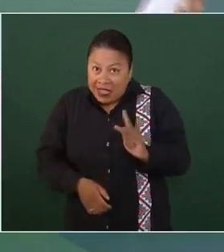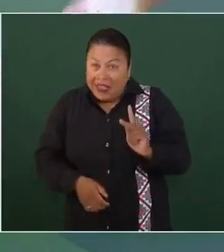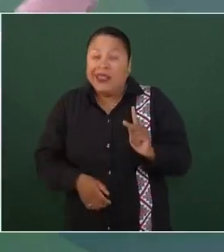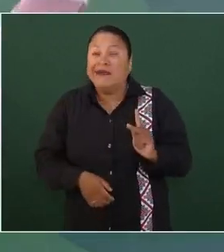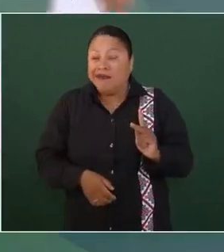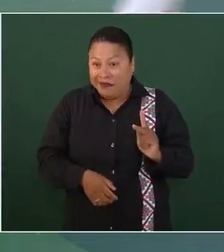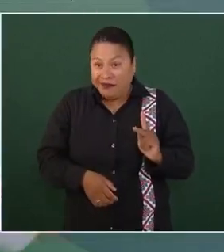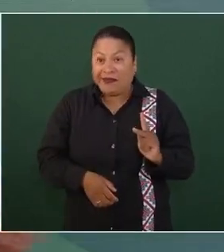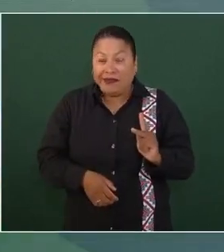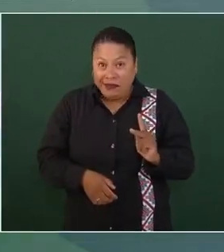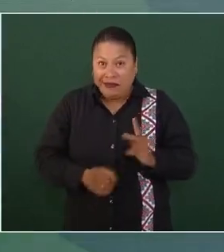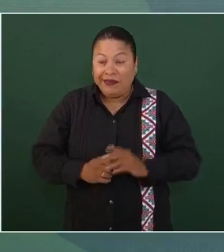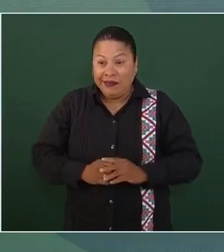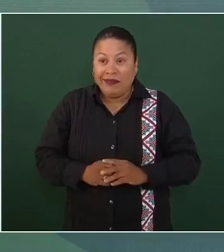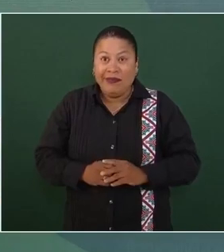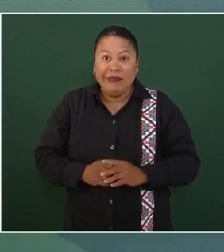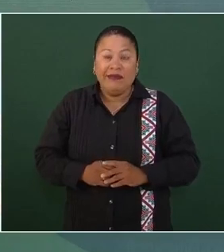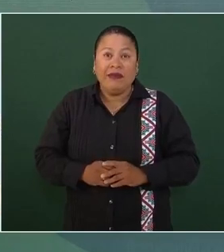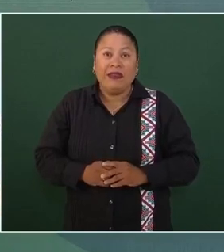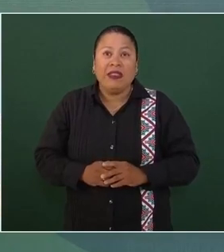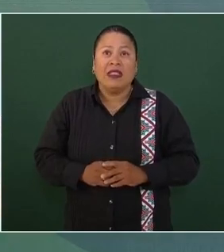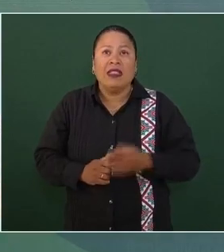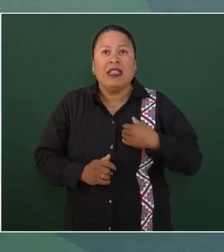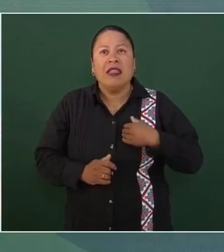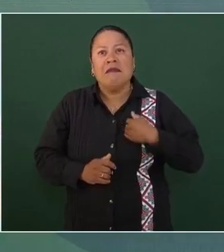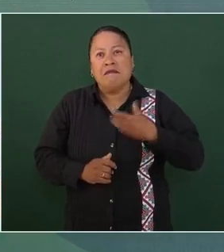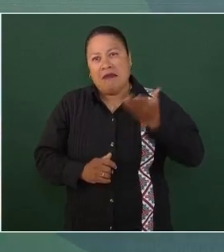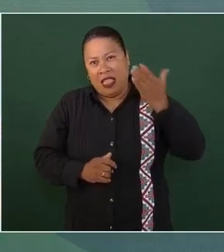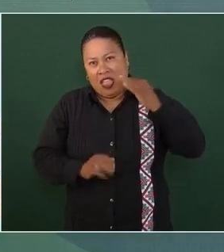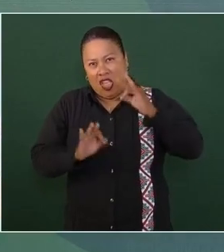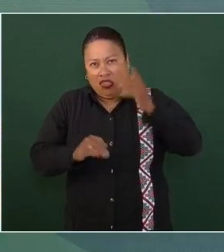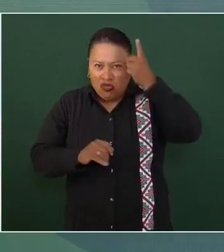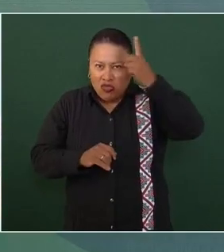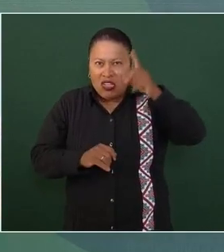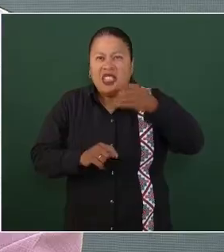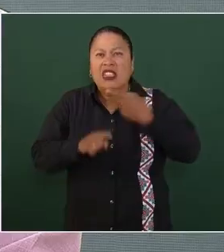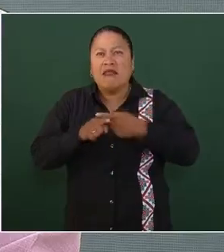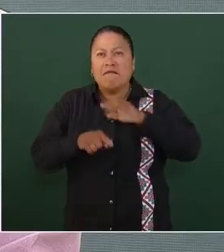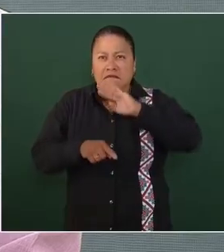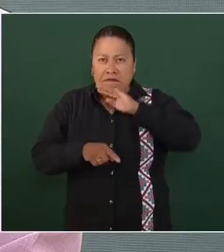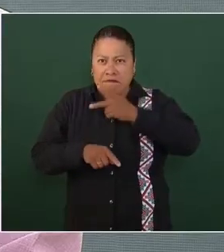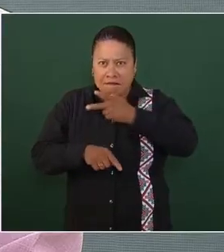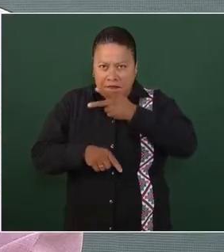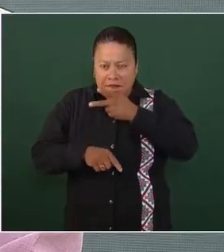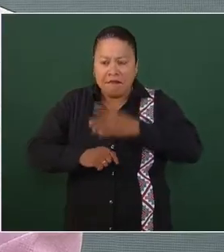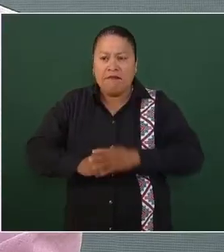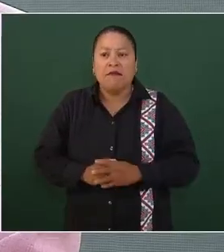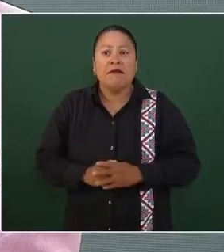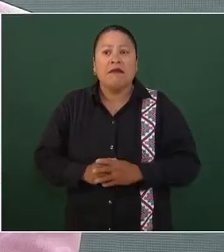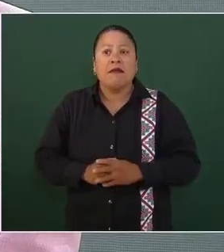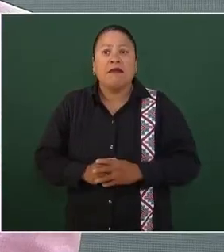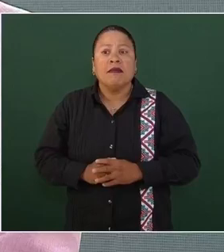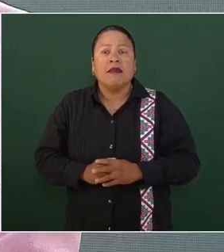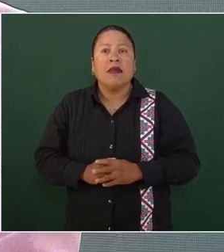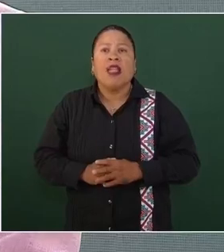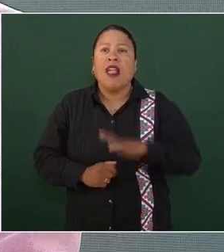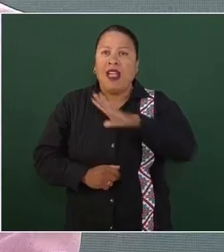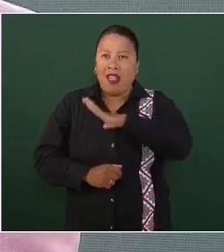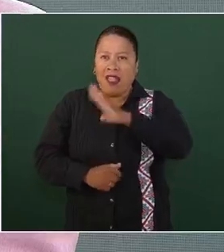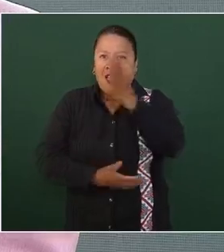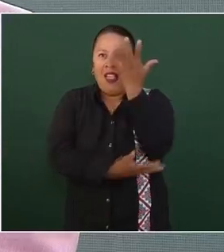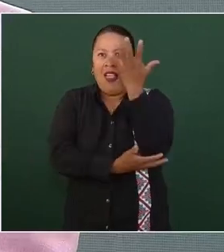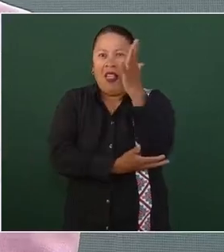desde que era de mis padres esa quinta le sembraron árboles